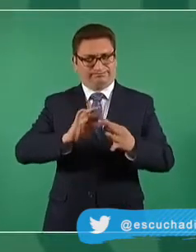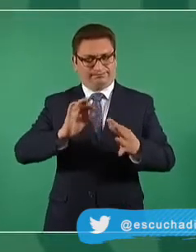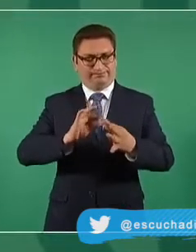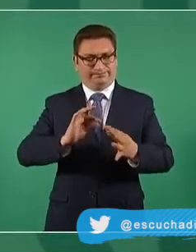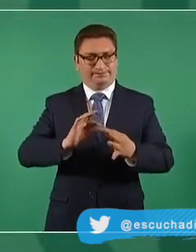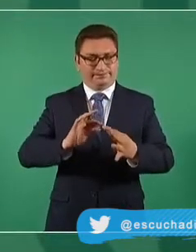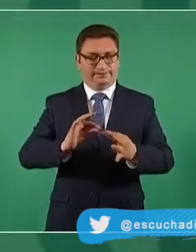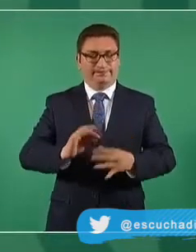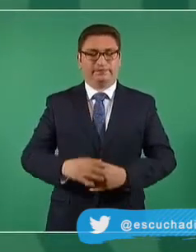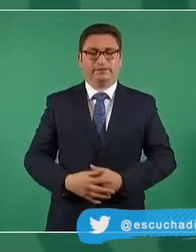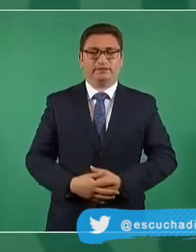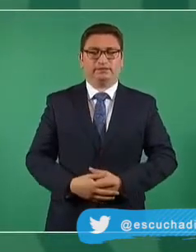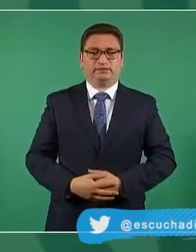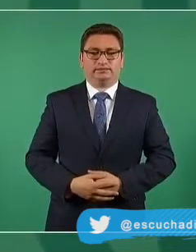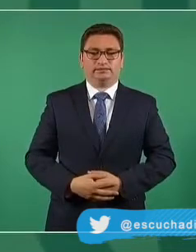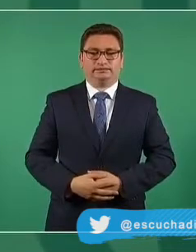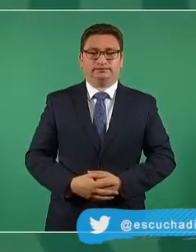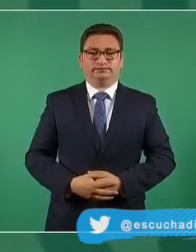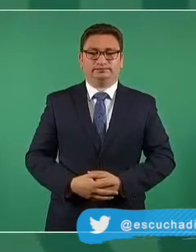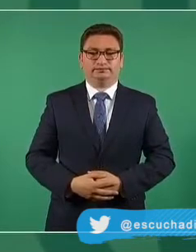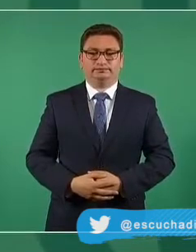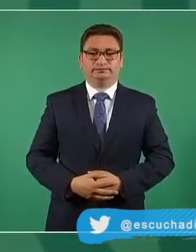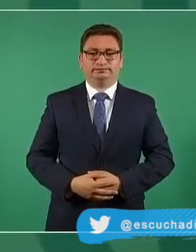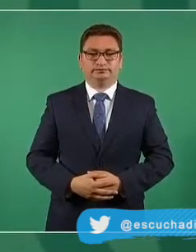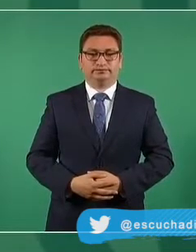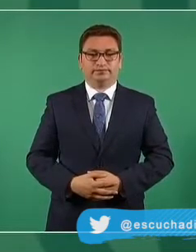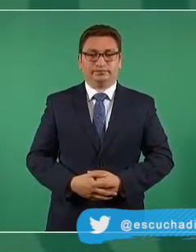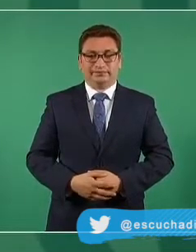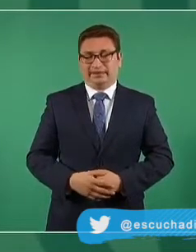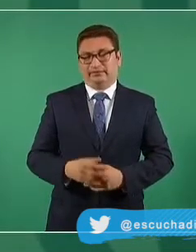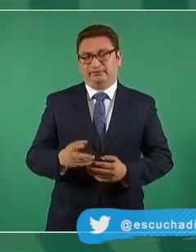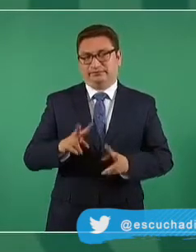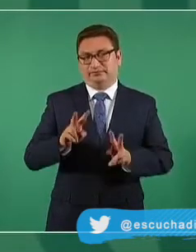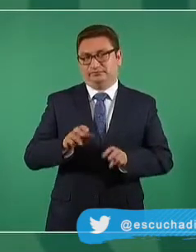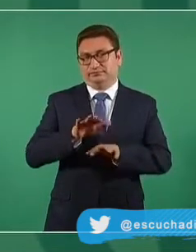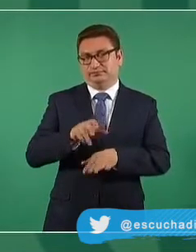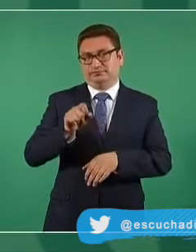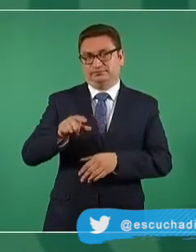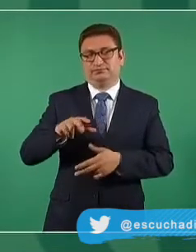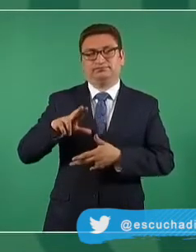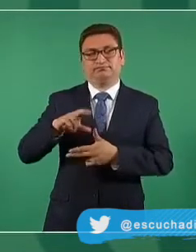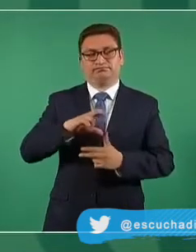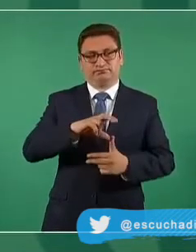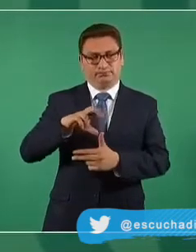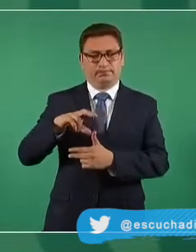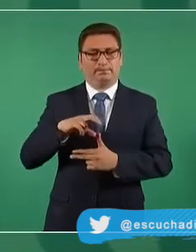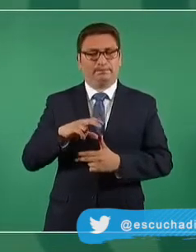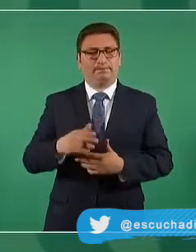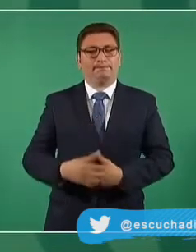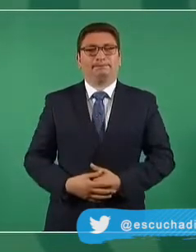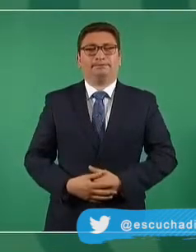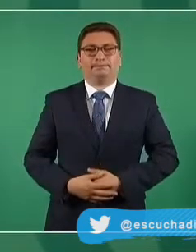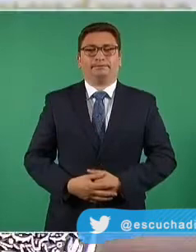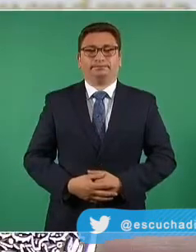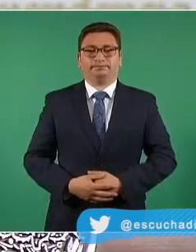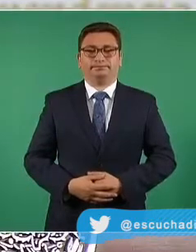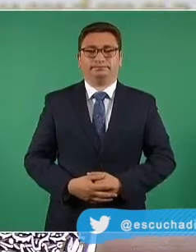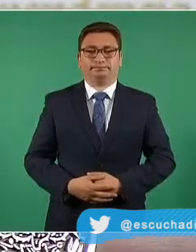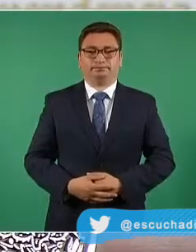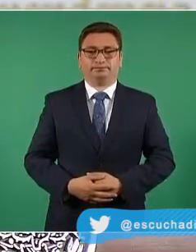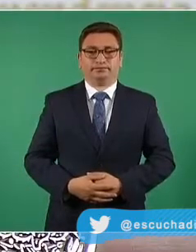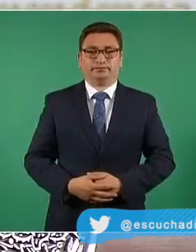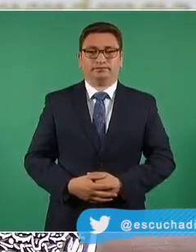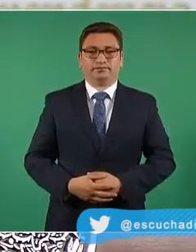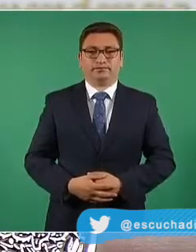huracán llegará a Veracruz entre el viernes y el sábado, señaló Protección Civil. En la zona se han desplegado acciones para protección de la población